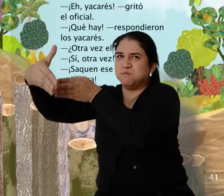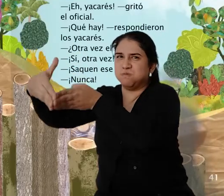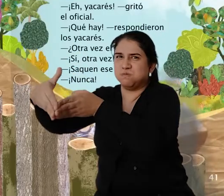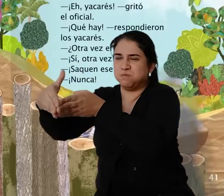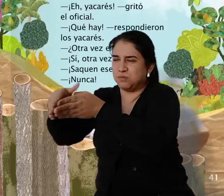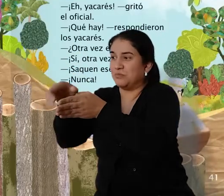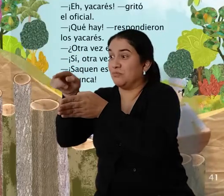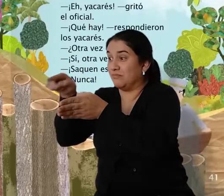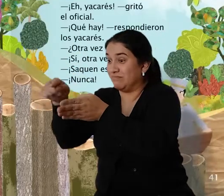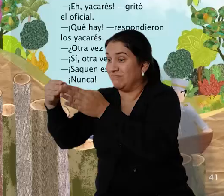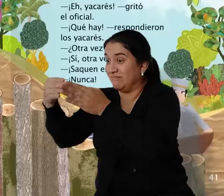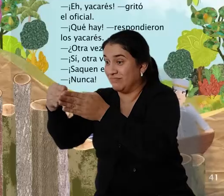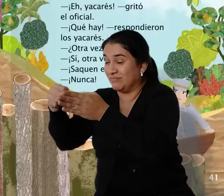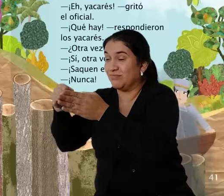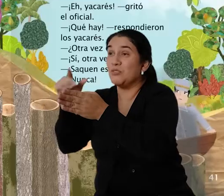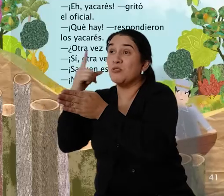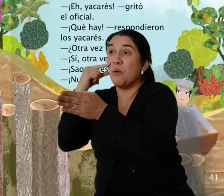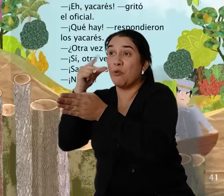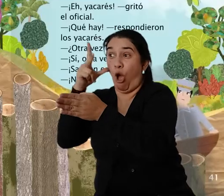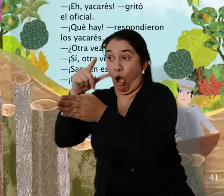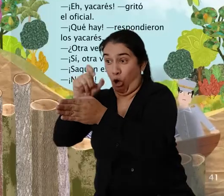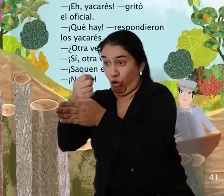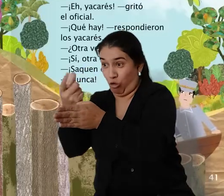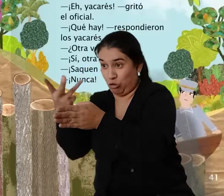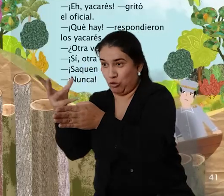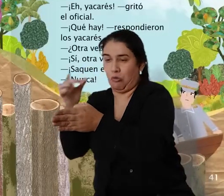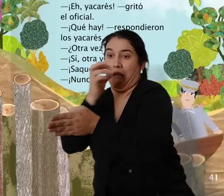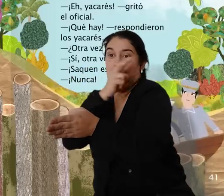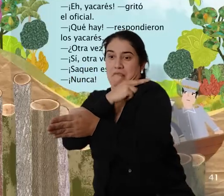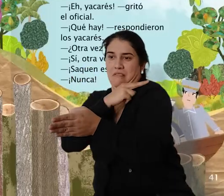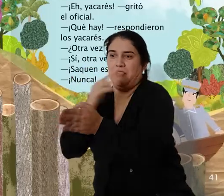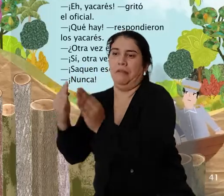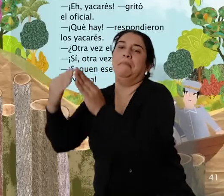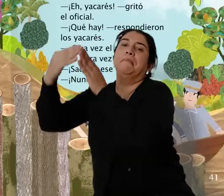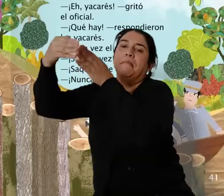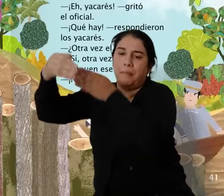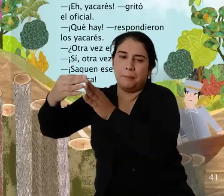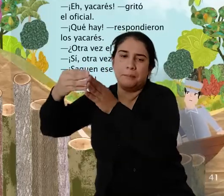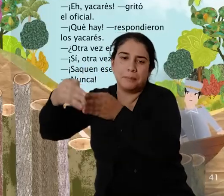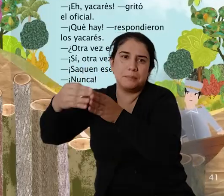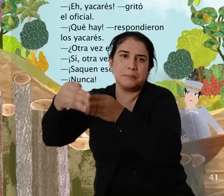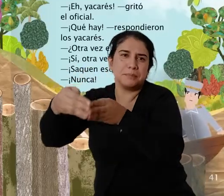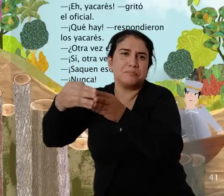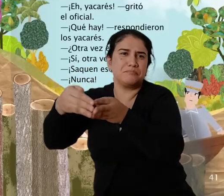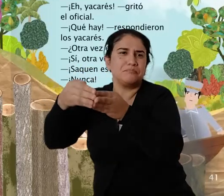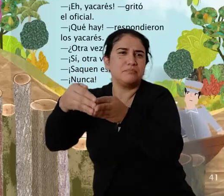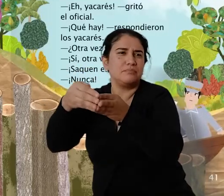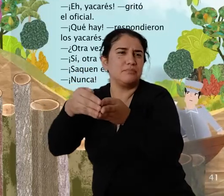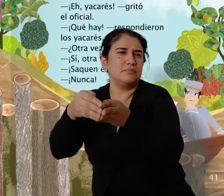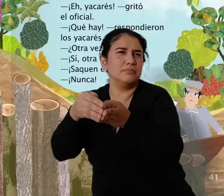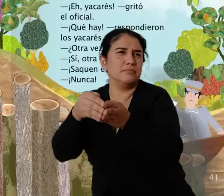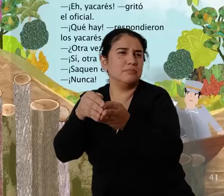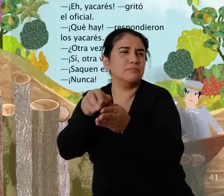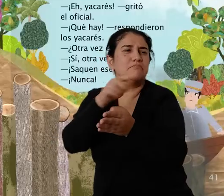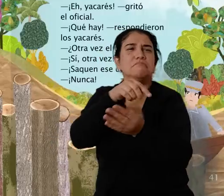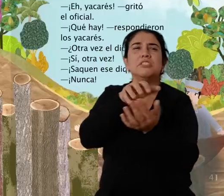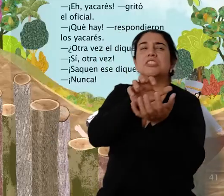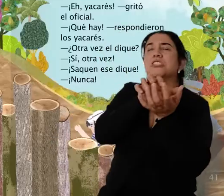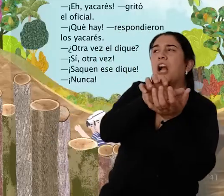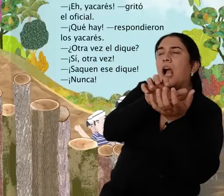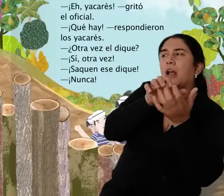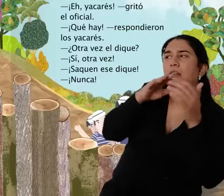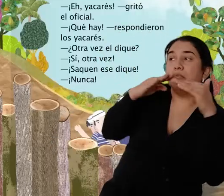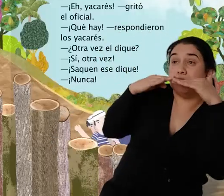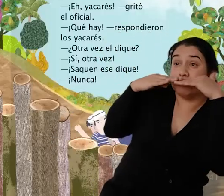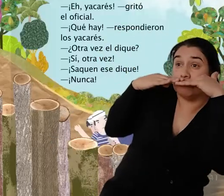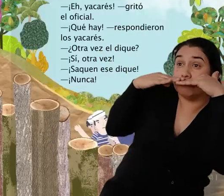el bote con el oficial y 8 marineros se acercó de nuevo al dique. Los yacarés se treparon entonces por los